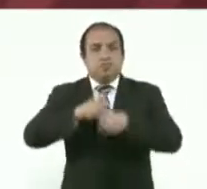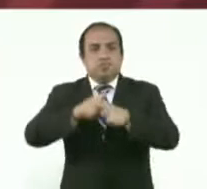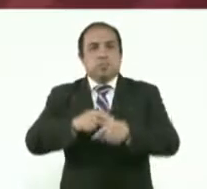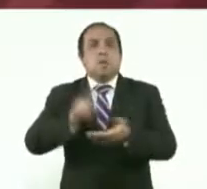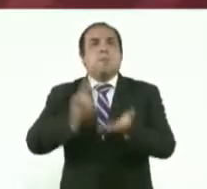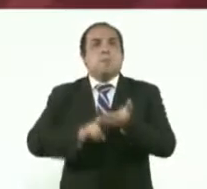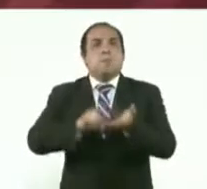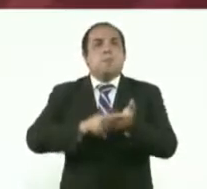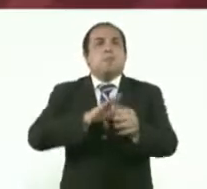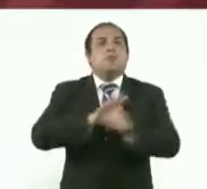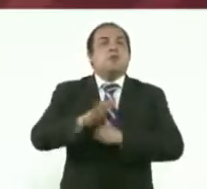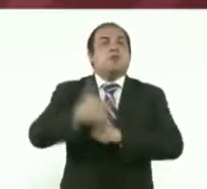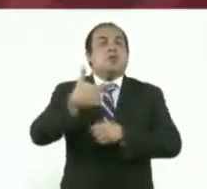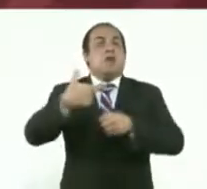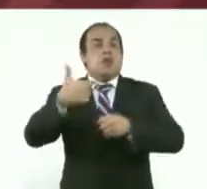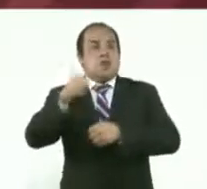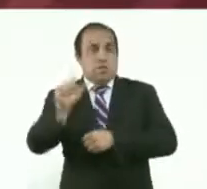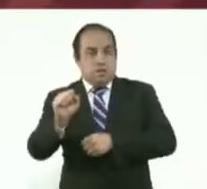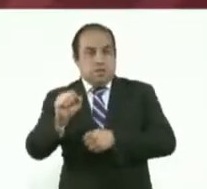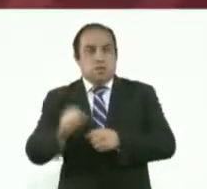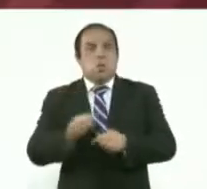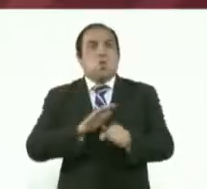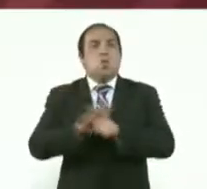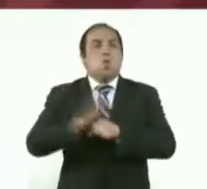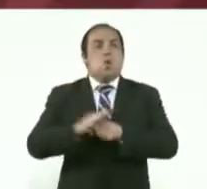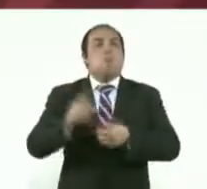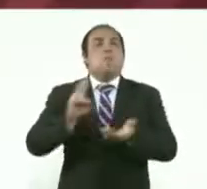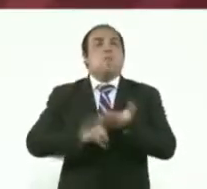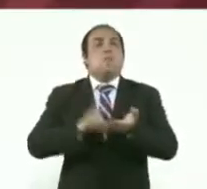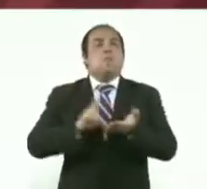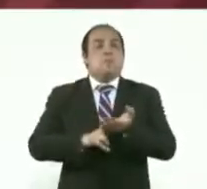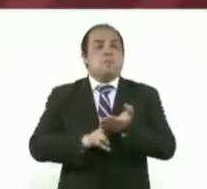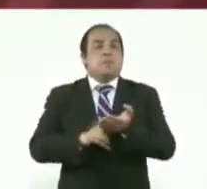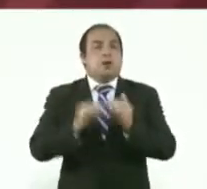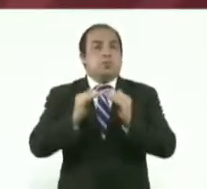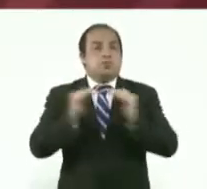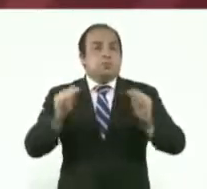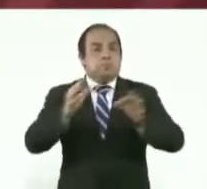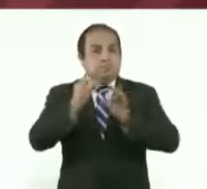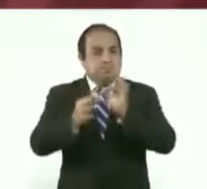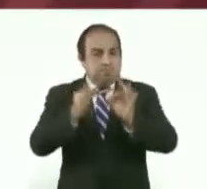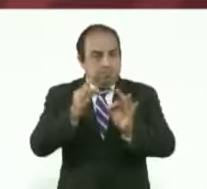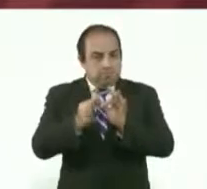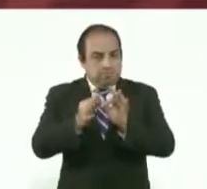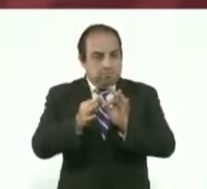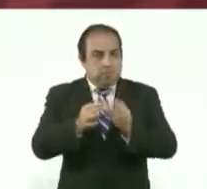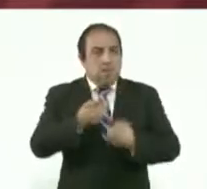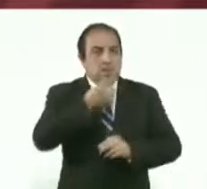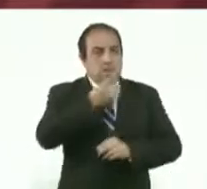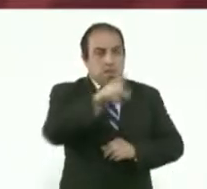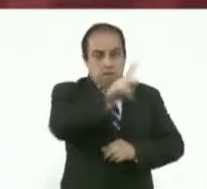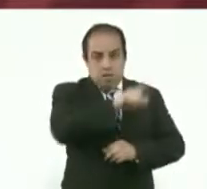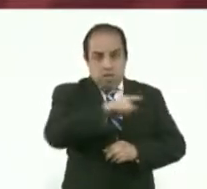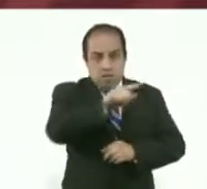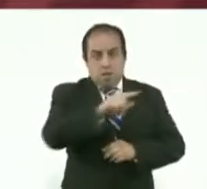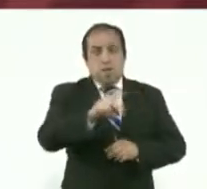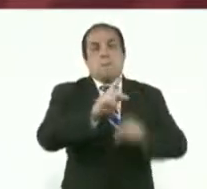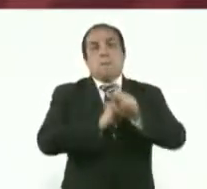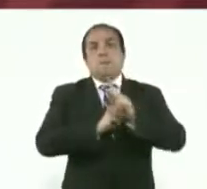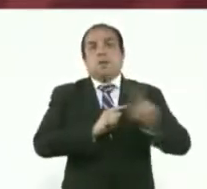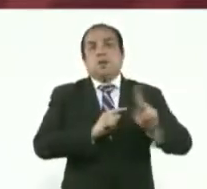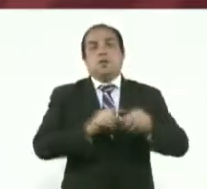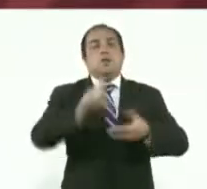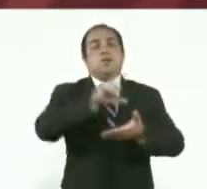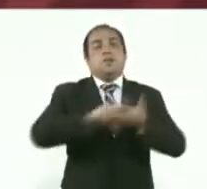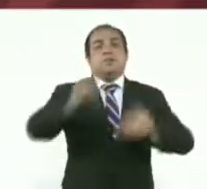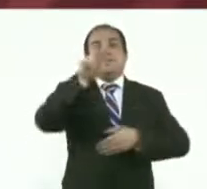precio de la gasolina, cuál es el precio promedio y decirle a la ciudadanía que pues que compre ahí donde